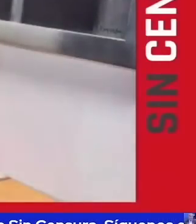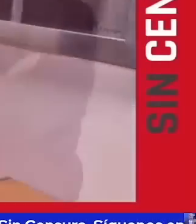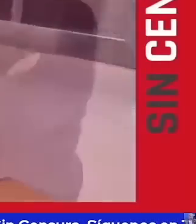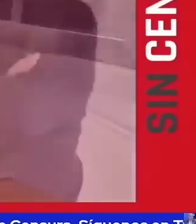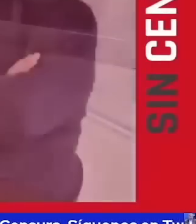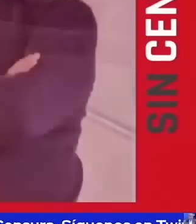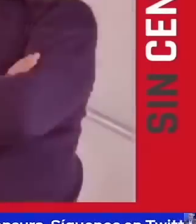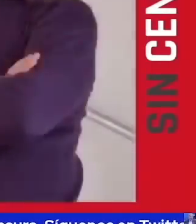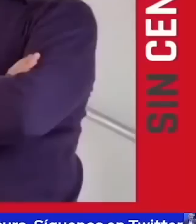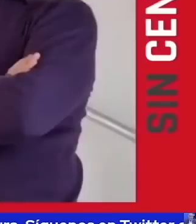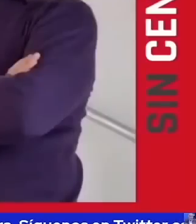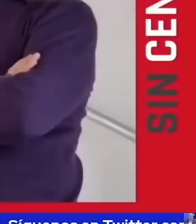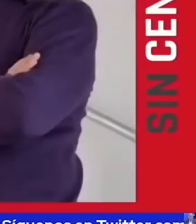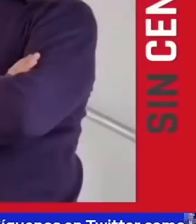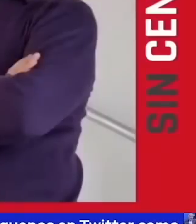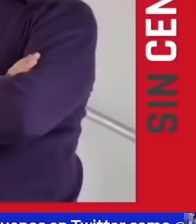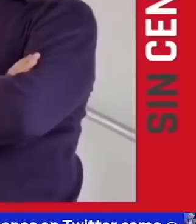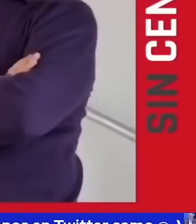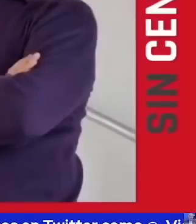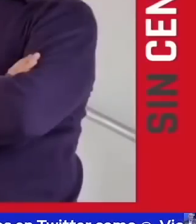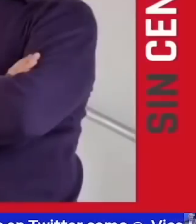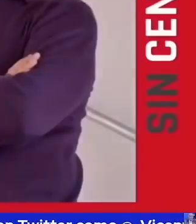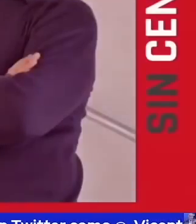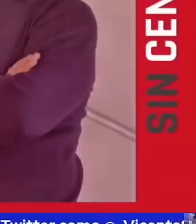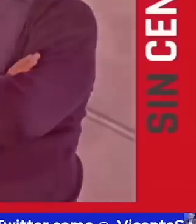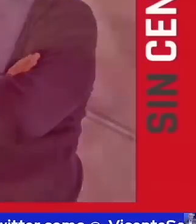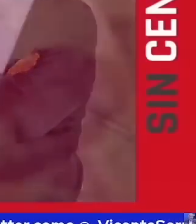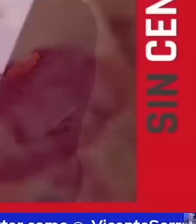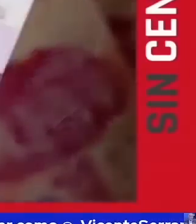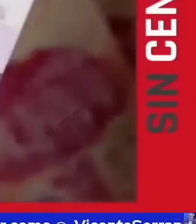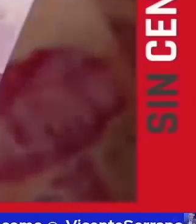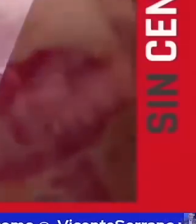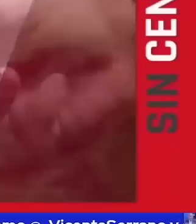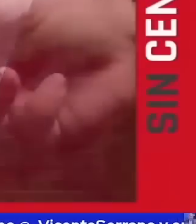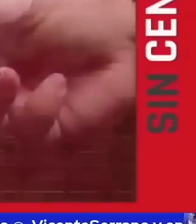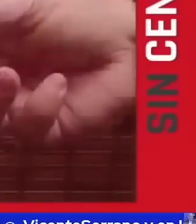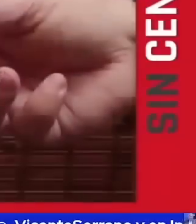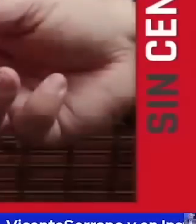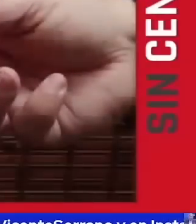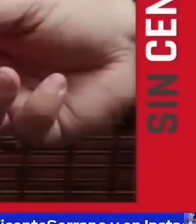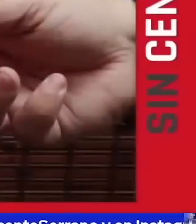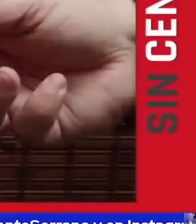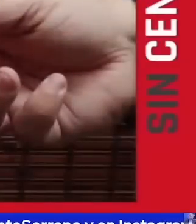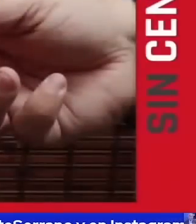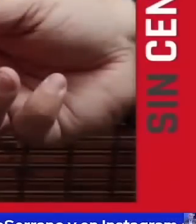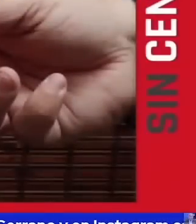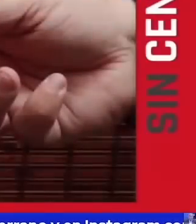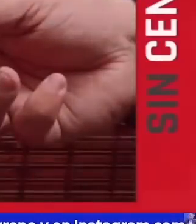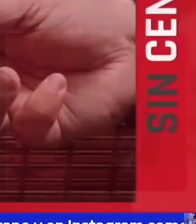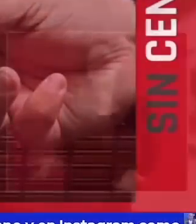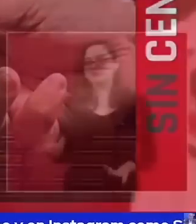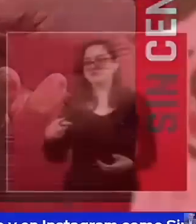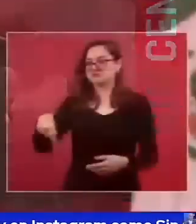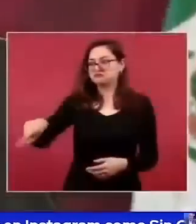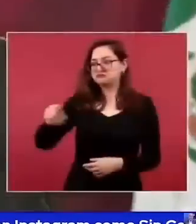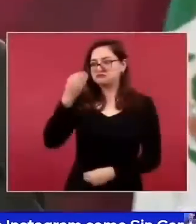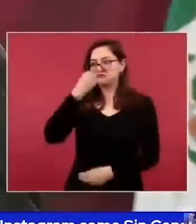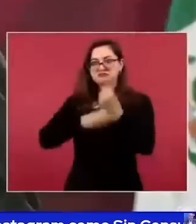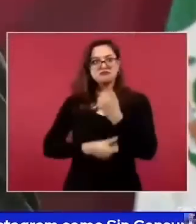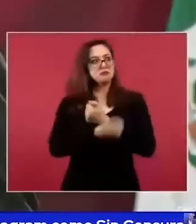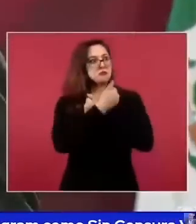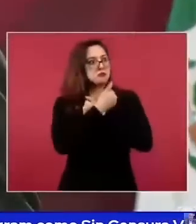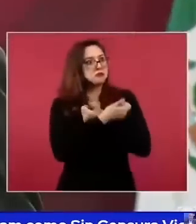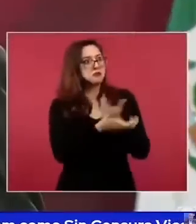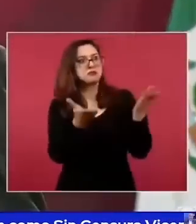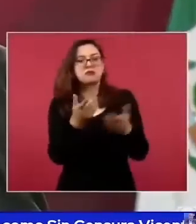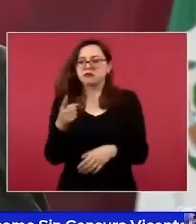que ya no reciben dinero del gobierno porque ya se habían acostumbrado, dijo el presidente. También dio a conocer en la mañanera el sentido de los